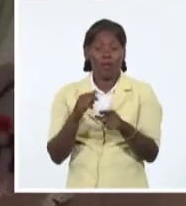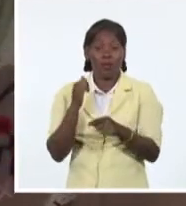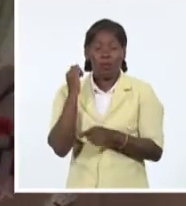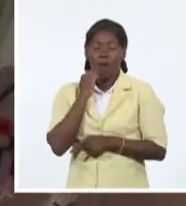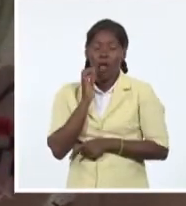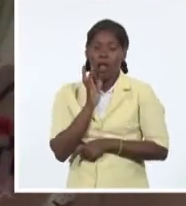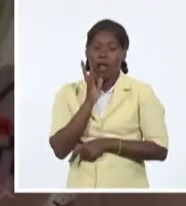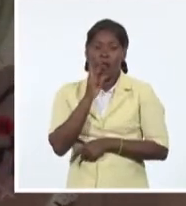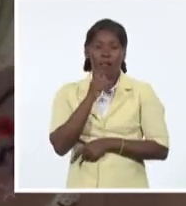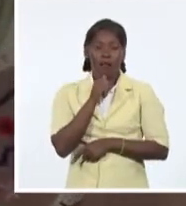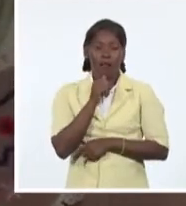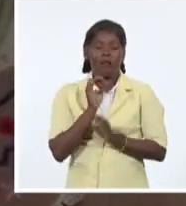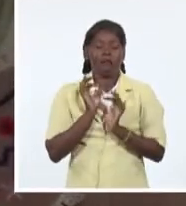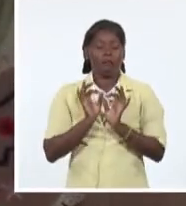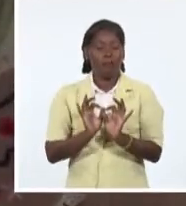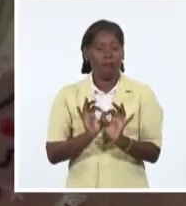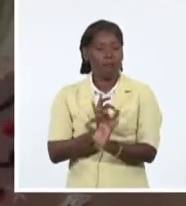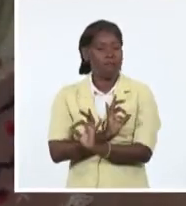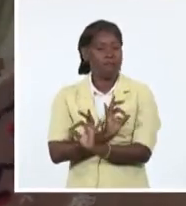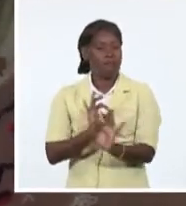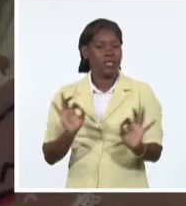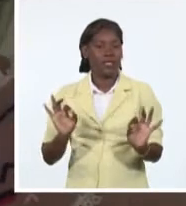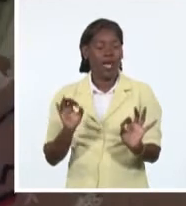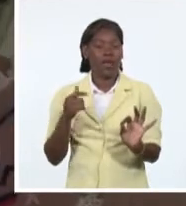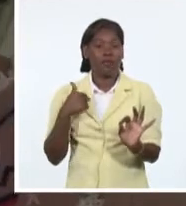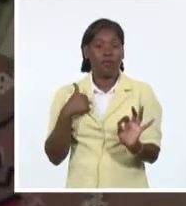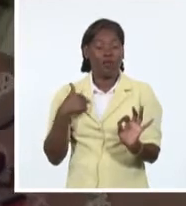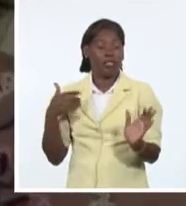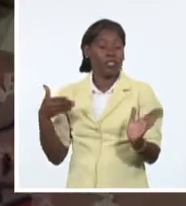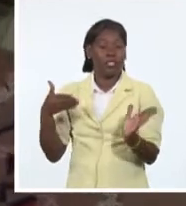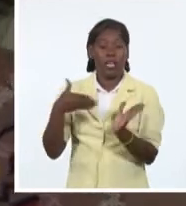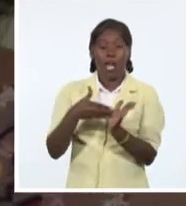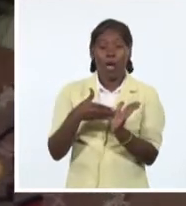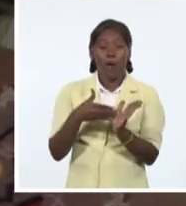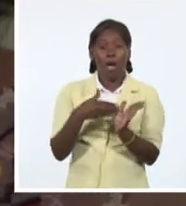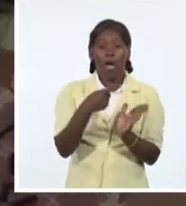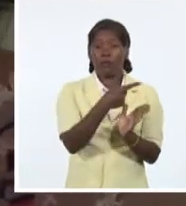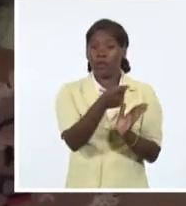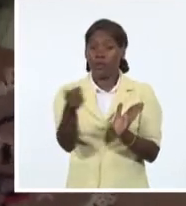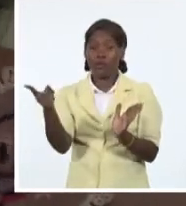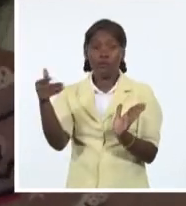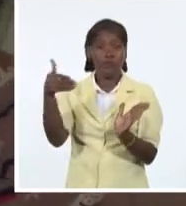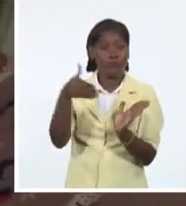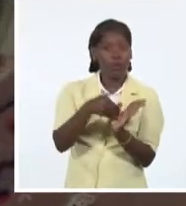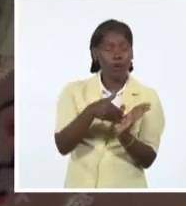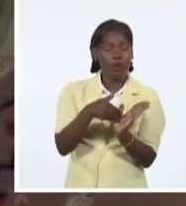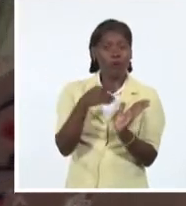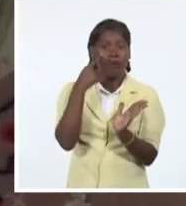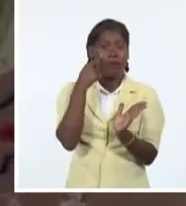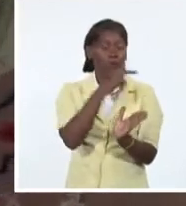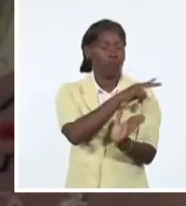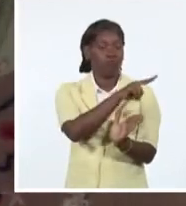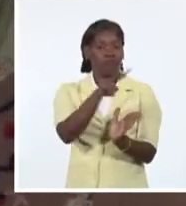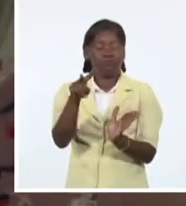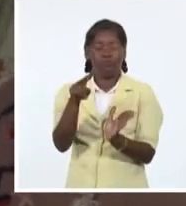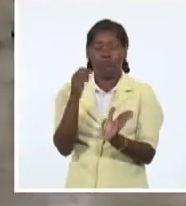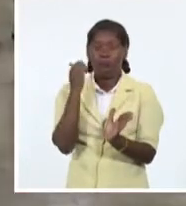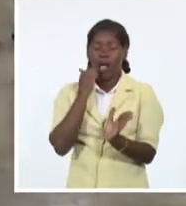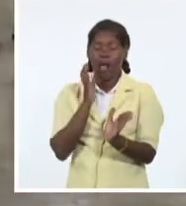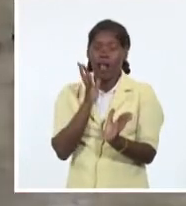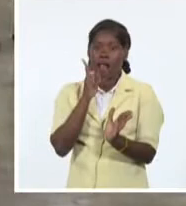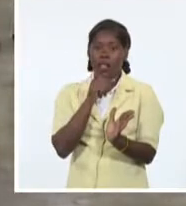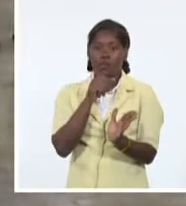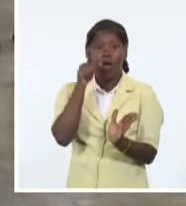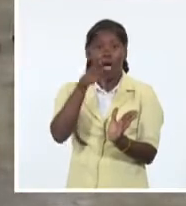era algo fabuloso además llegar de donde quiera que uno llegara y ver Aquel lugar teníamos los mejores profesores